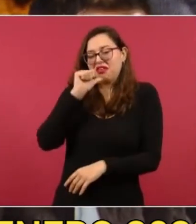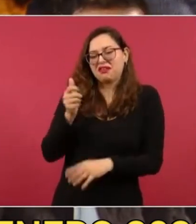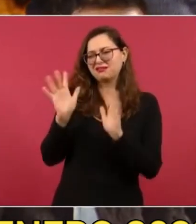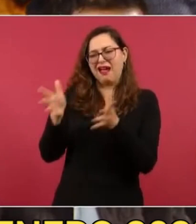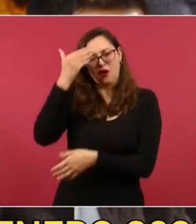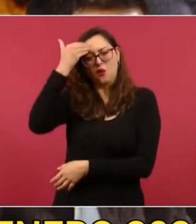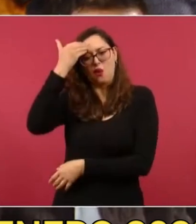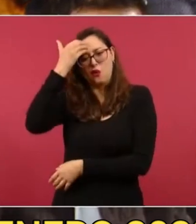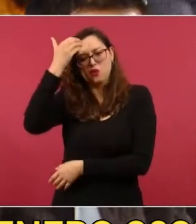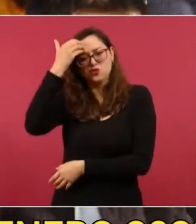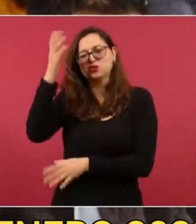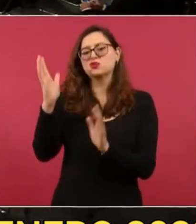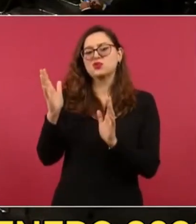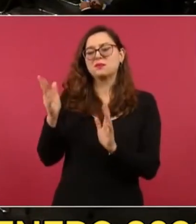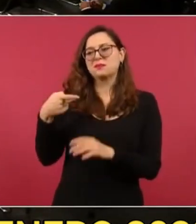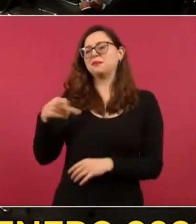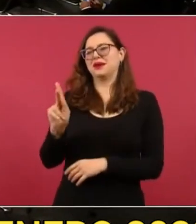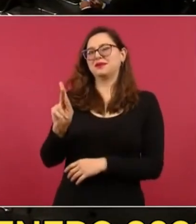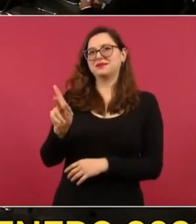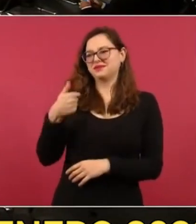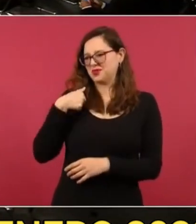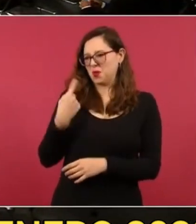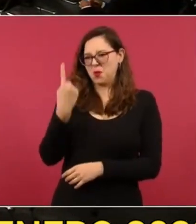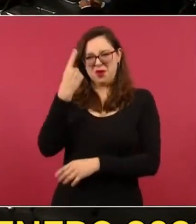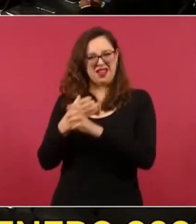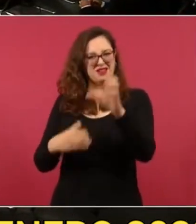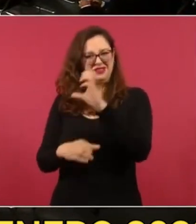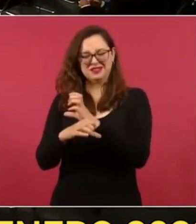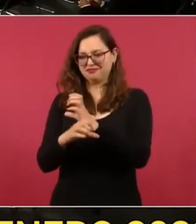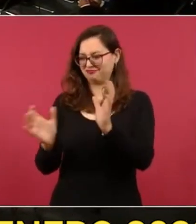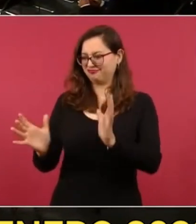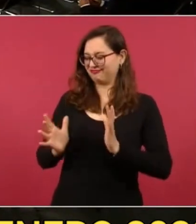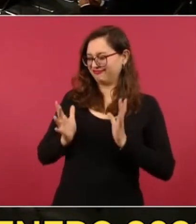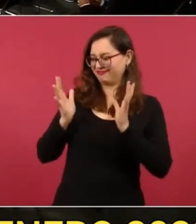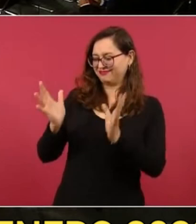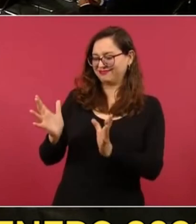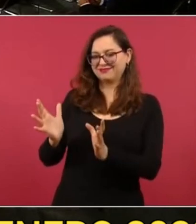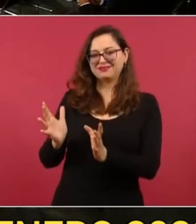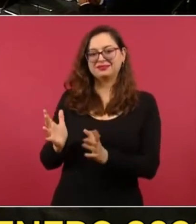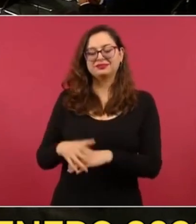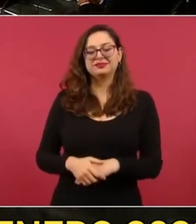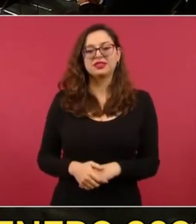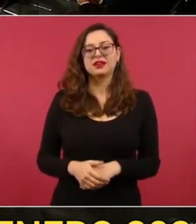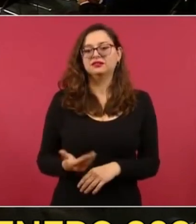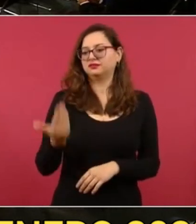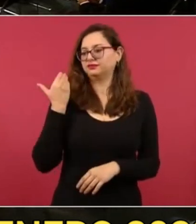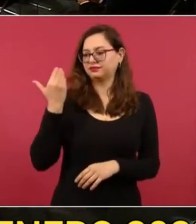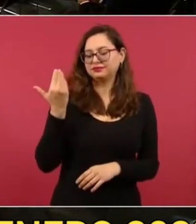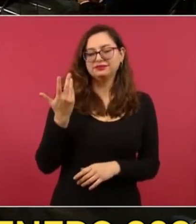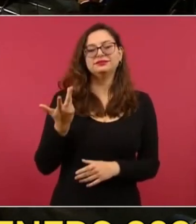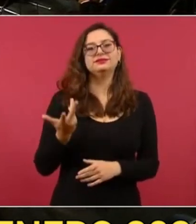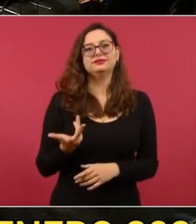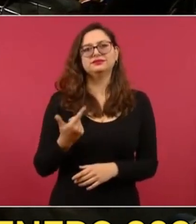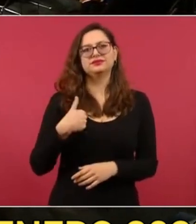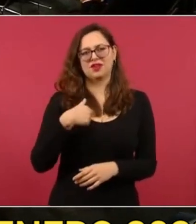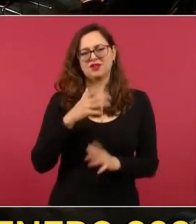atención, presidente, y esa sería hacia donde yo voy, es que hace también unas semanas, aquí también lo había mencionado